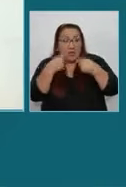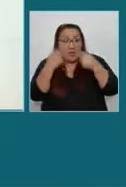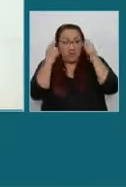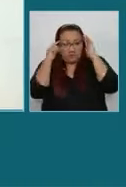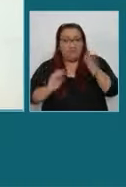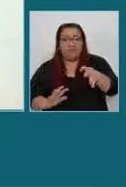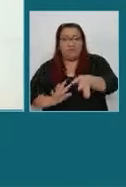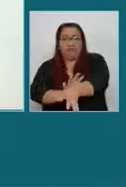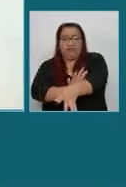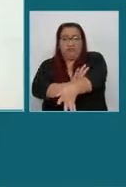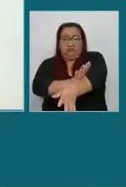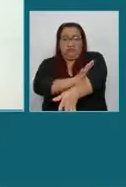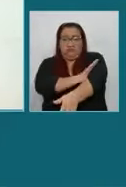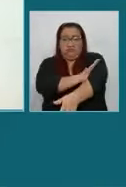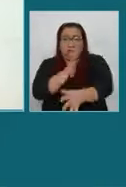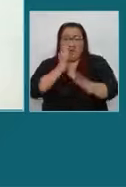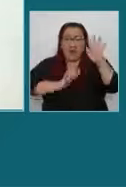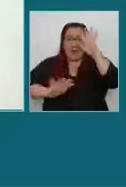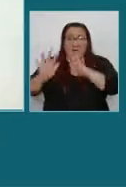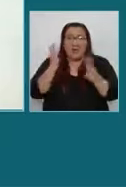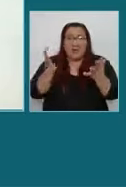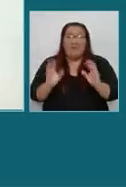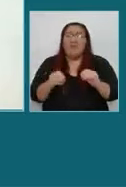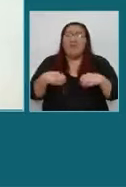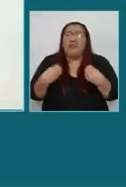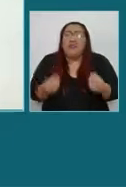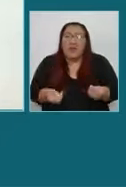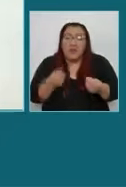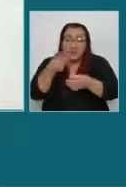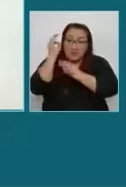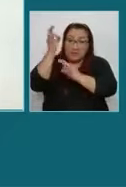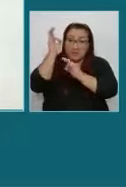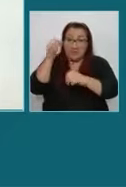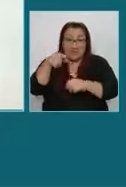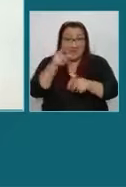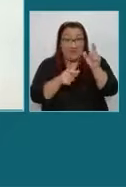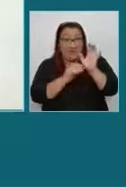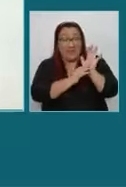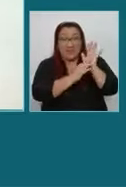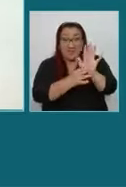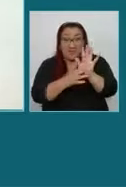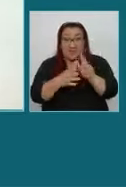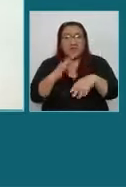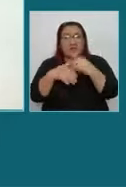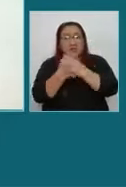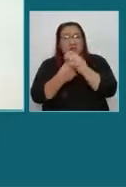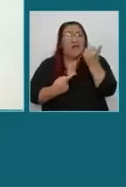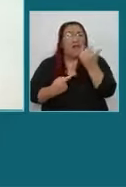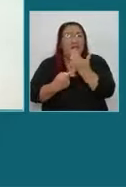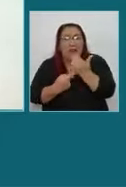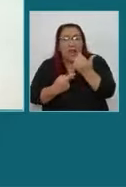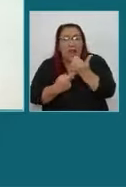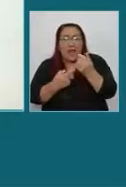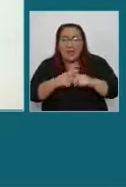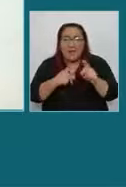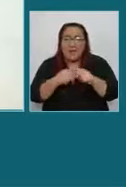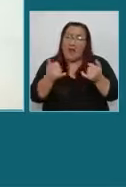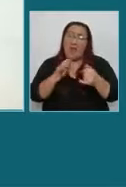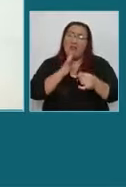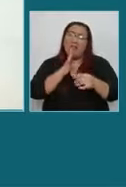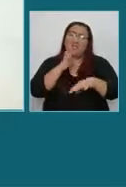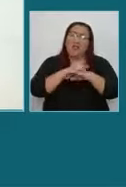punta. Ustedes se preguntarán por qué en una charla para emprendedores y de acceso a capital estamos